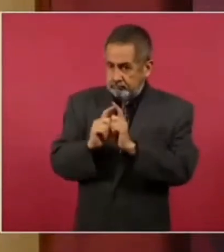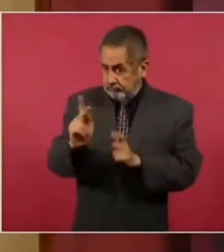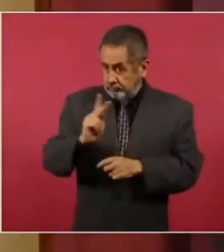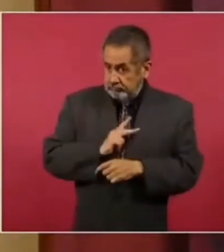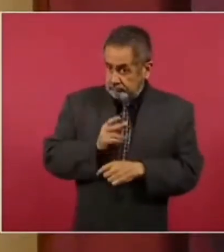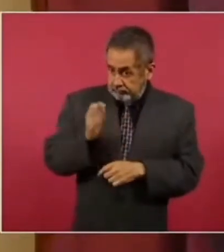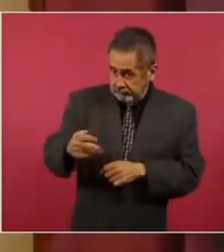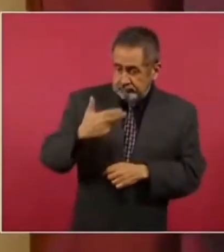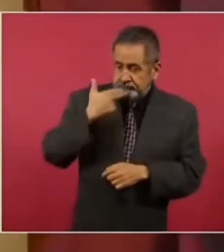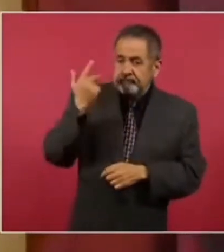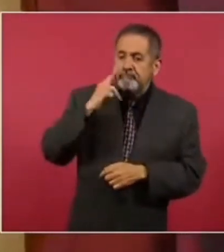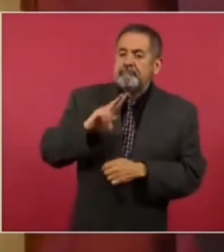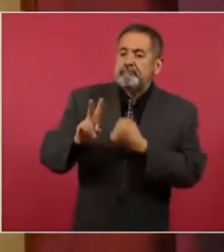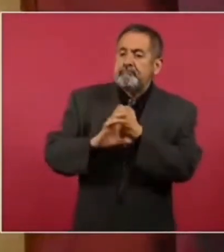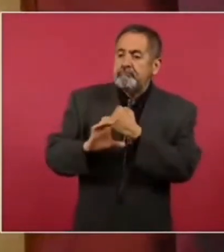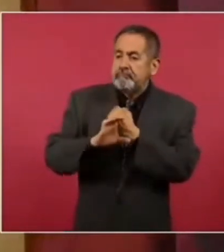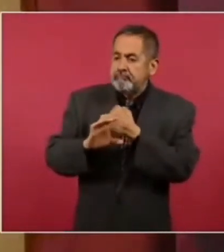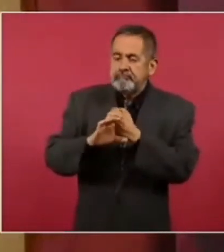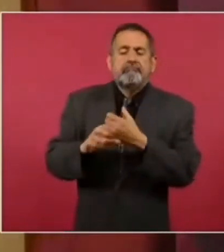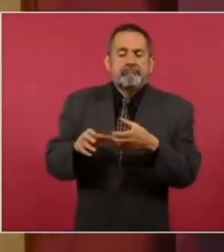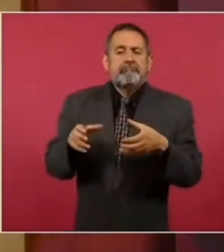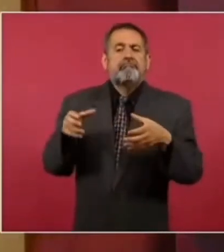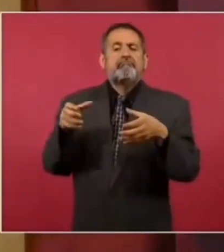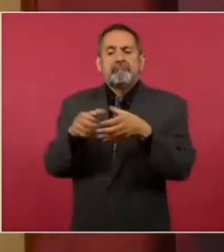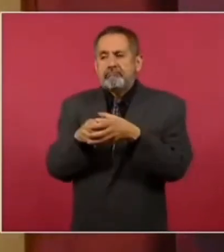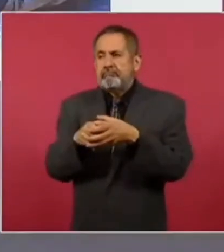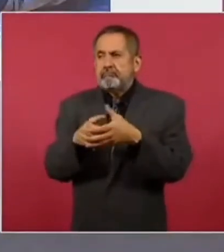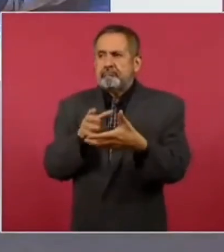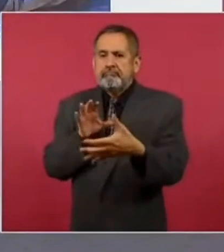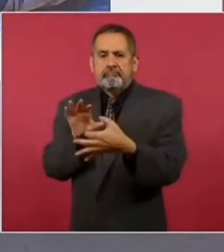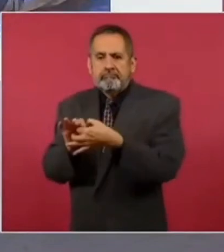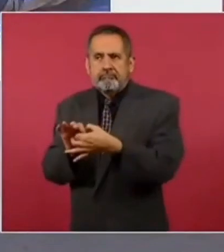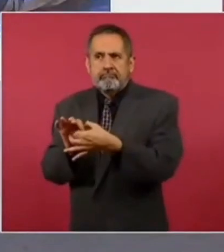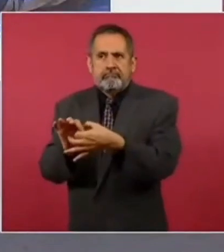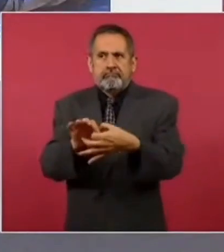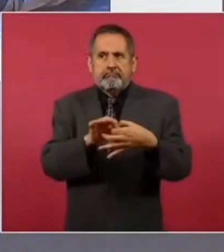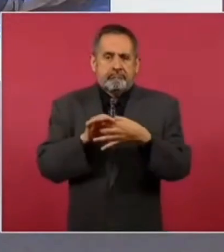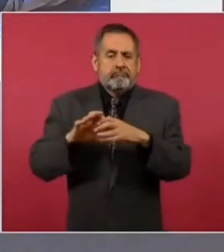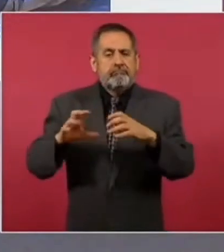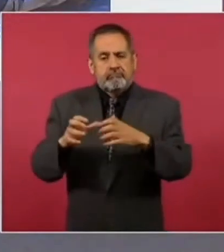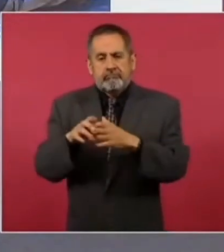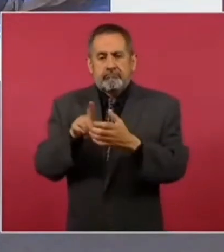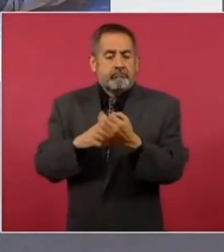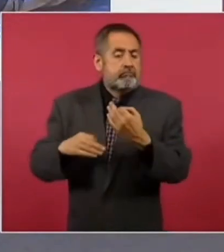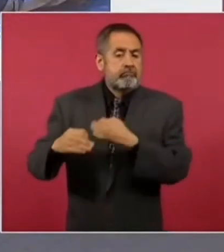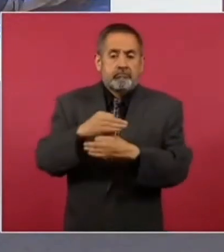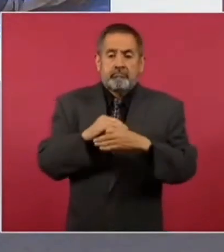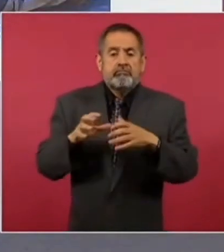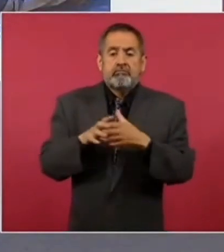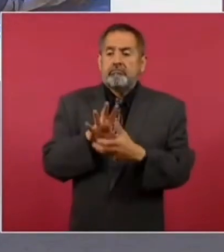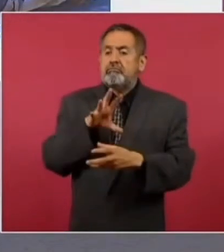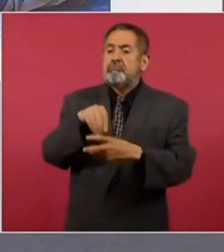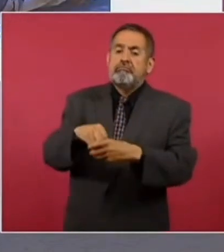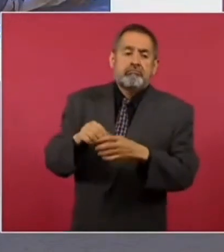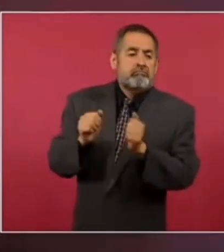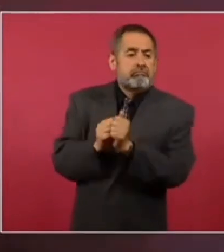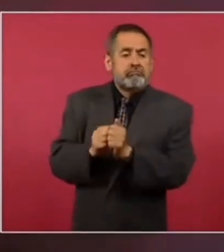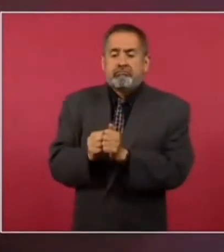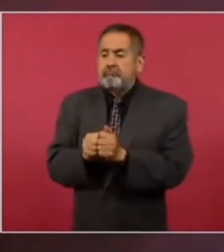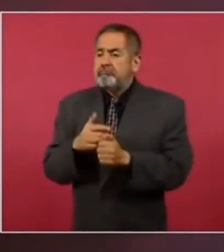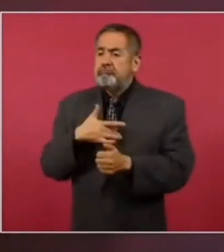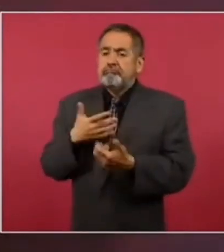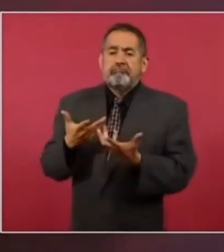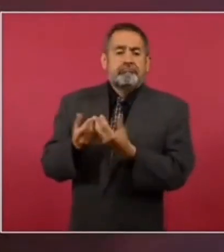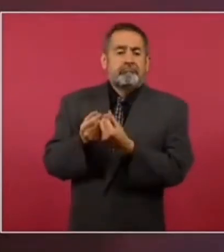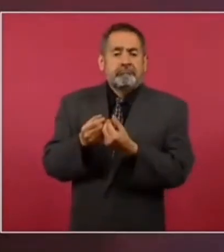la exclusión y eso va estimulando la necesidad de sentirse parte de la comunidad y de sentirse integrados